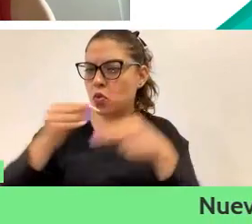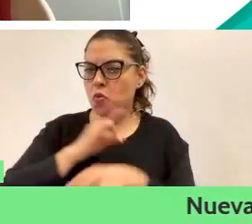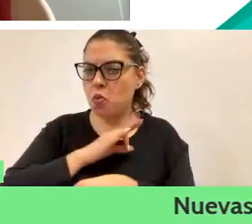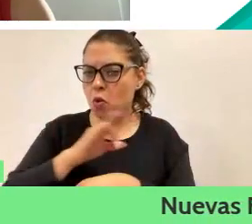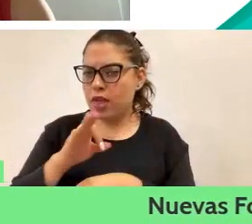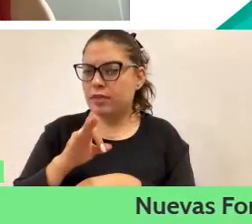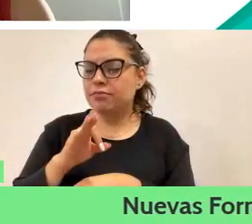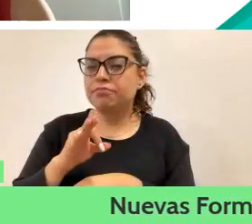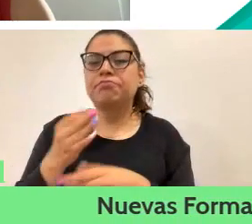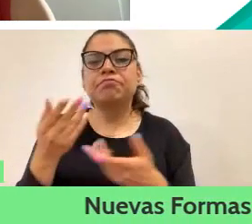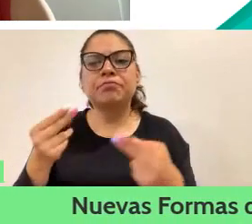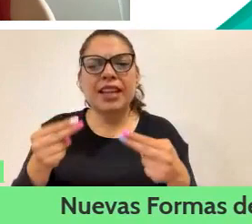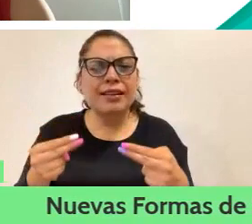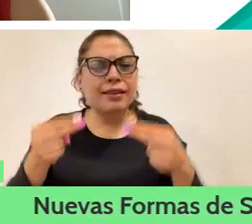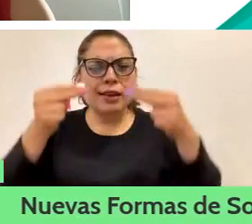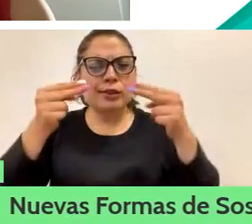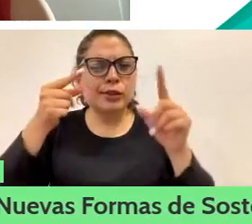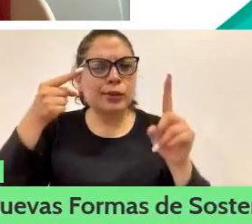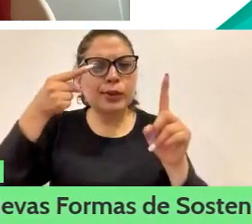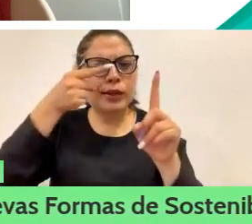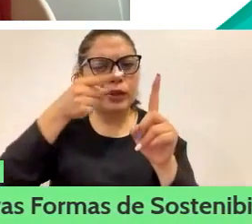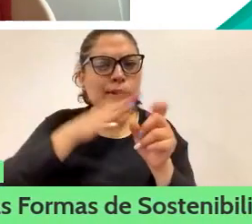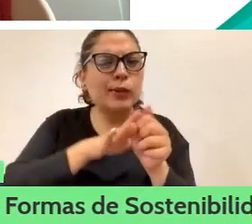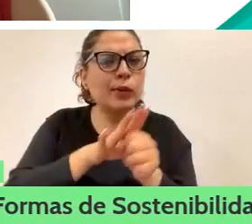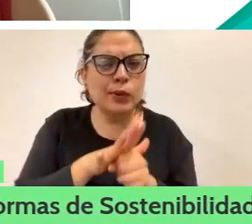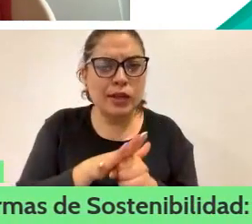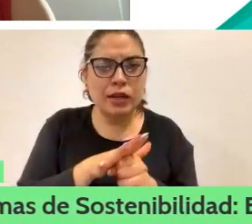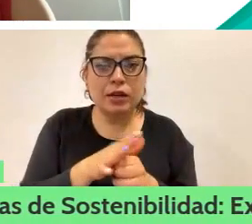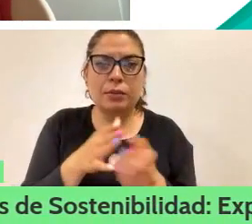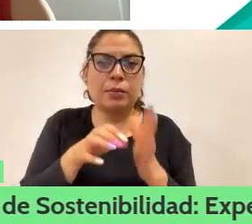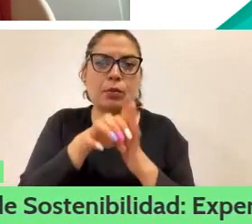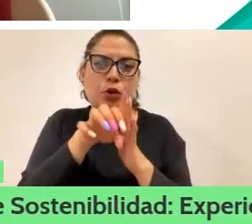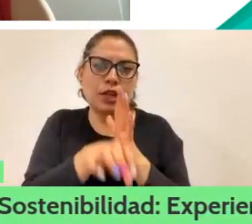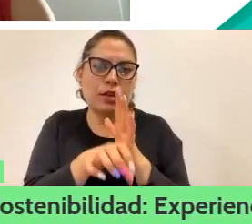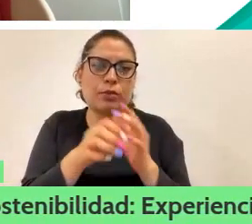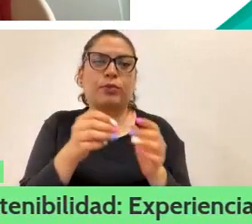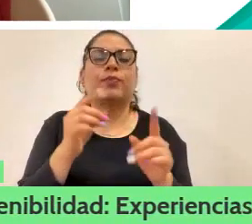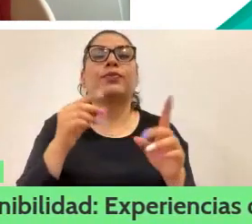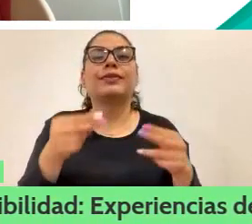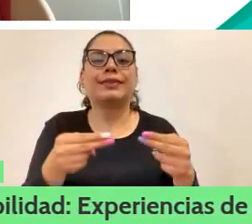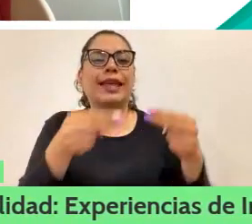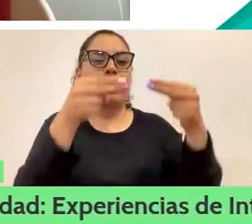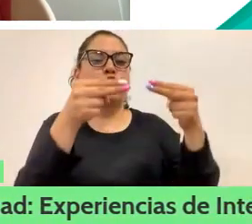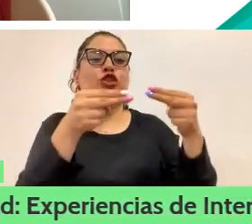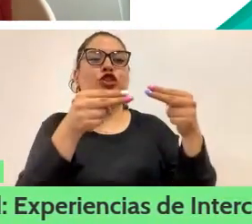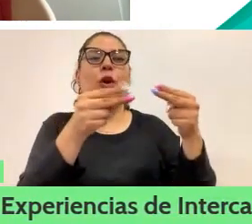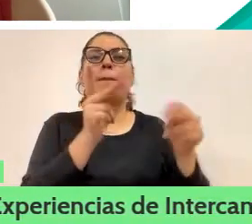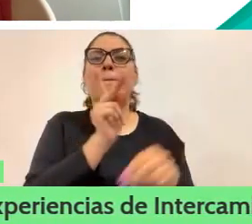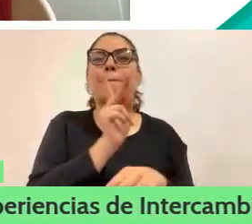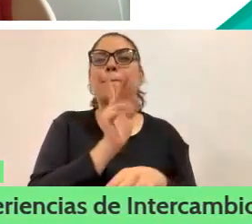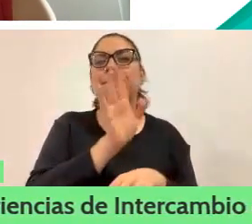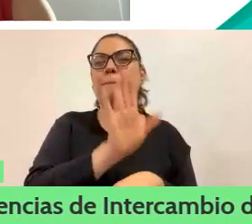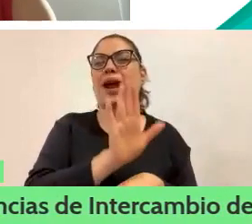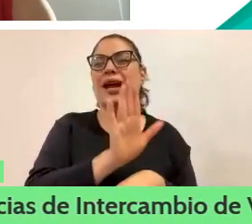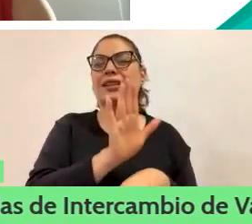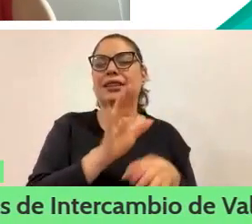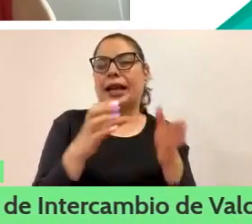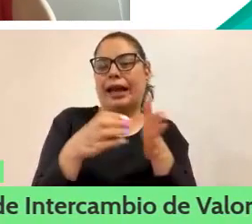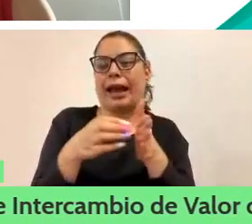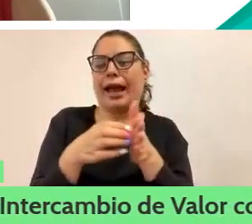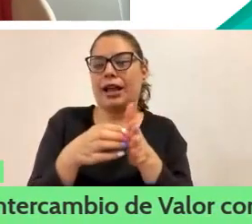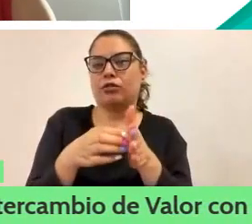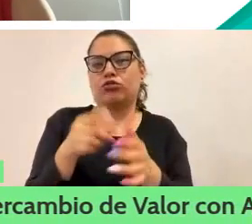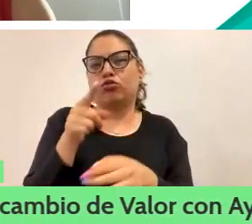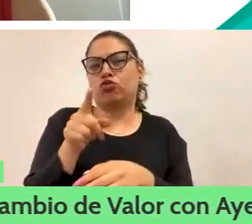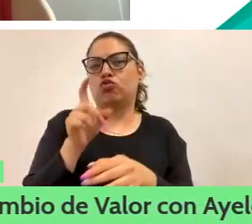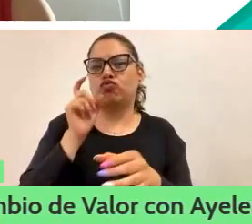caja a la que tú te puedes suscribir, igual que hay otras cajas de diferentes temáticas, como de maquillaje, de alimentación, de muchas temáticas.